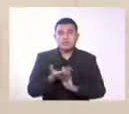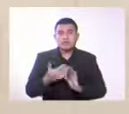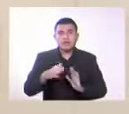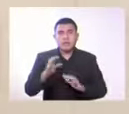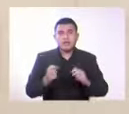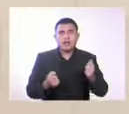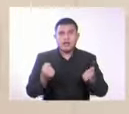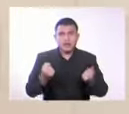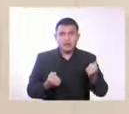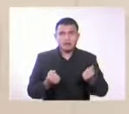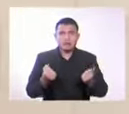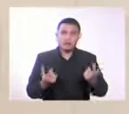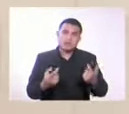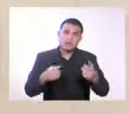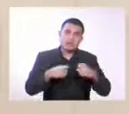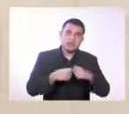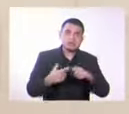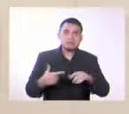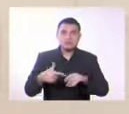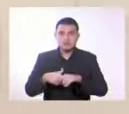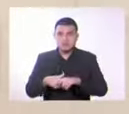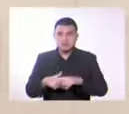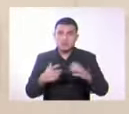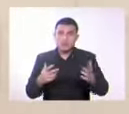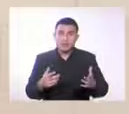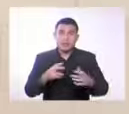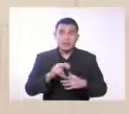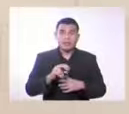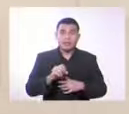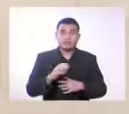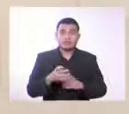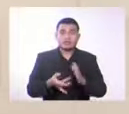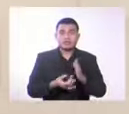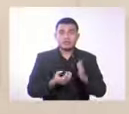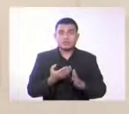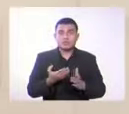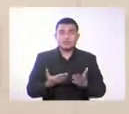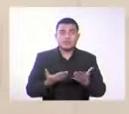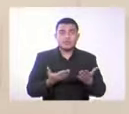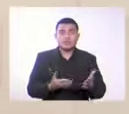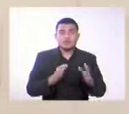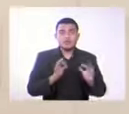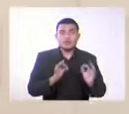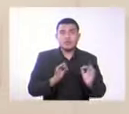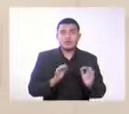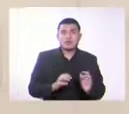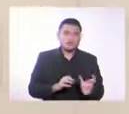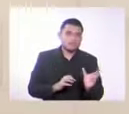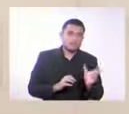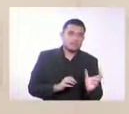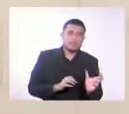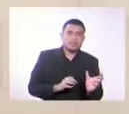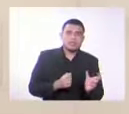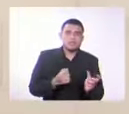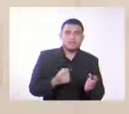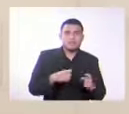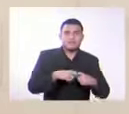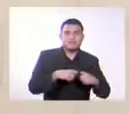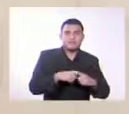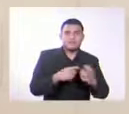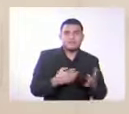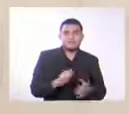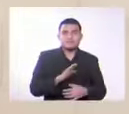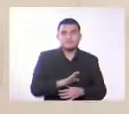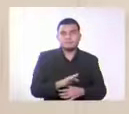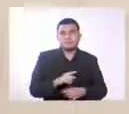eléctricos o híbridos enchufables. Y la nanotecnología está ayudando a mejorar las baterías de estos carros, mejorando su eficiencia y su tiempo